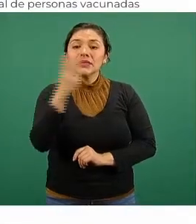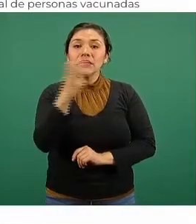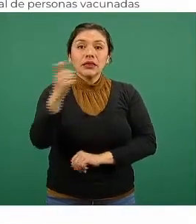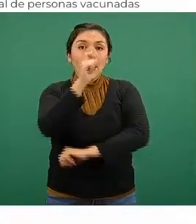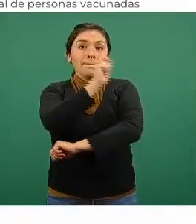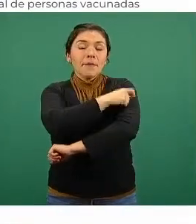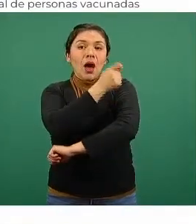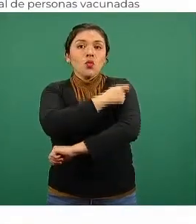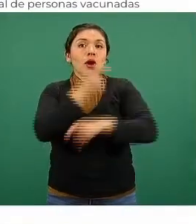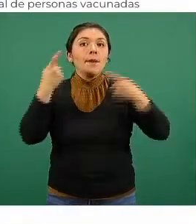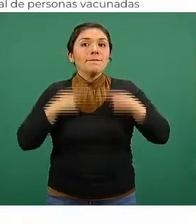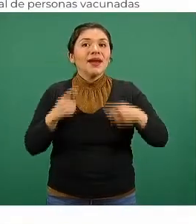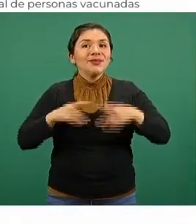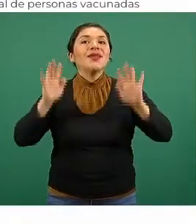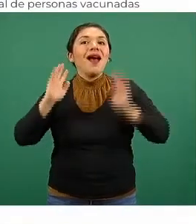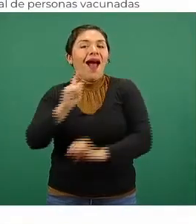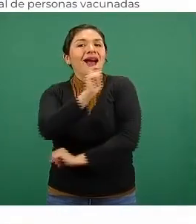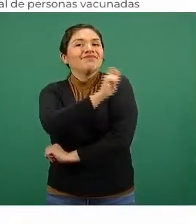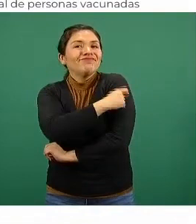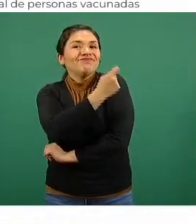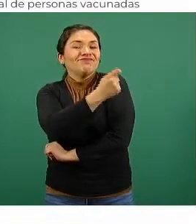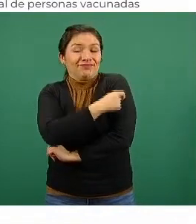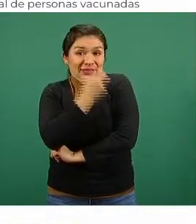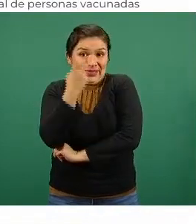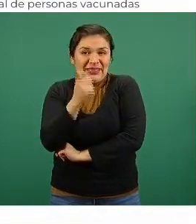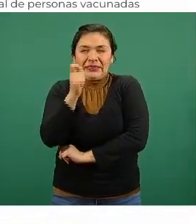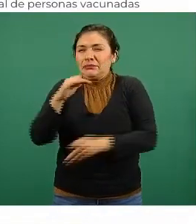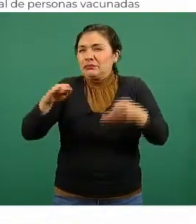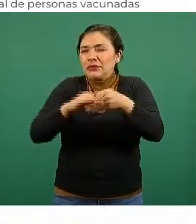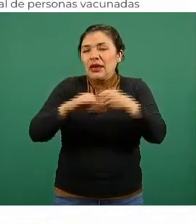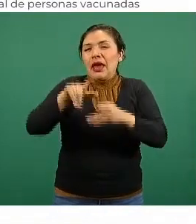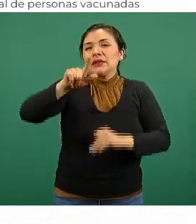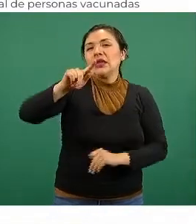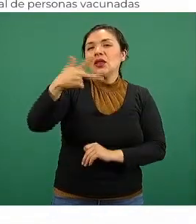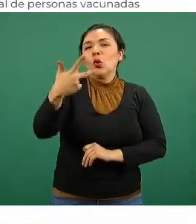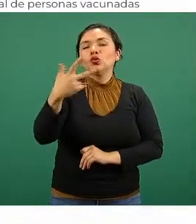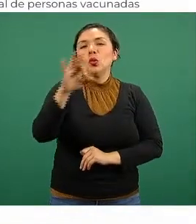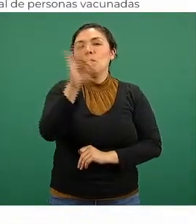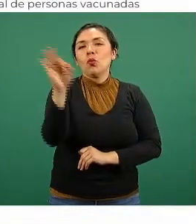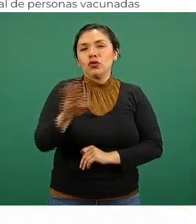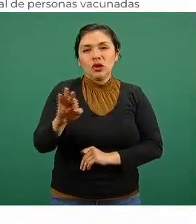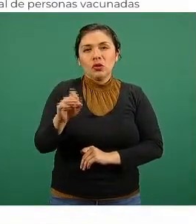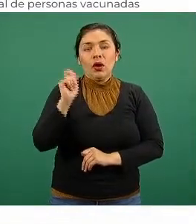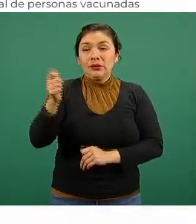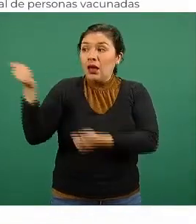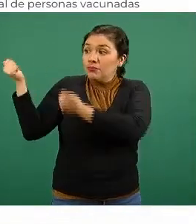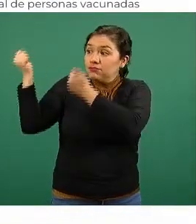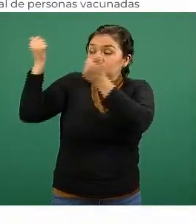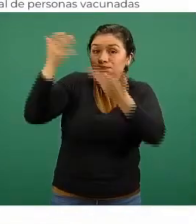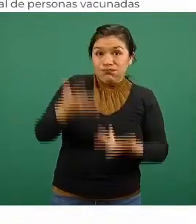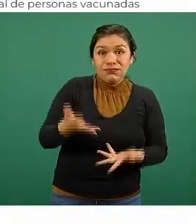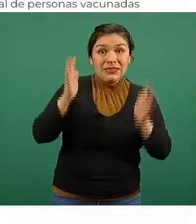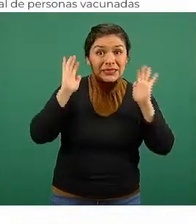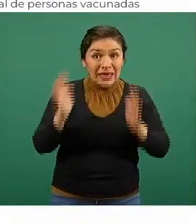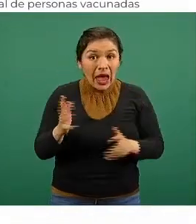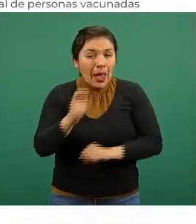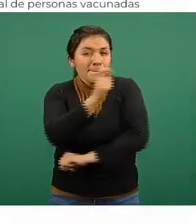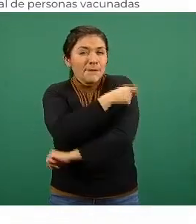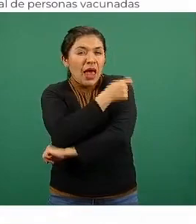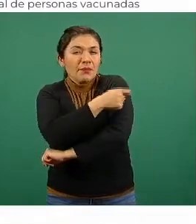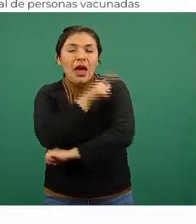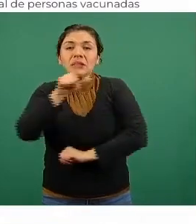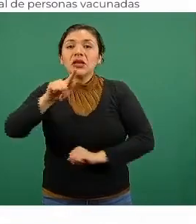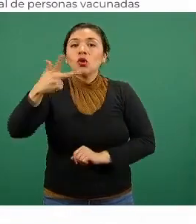81,300 personas vacunadas. Esto es prácticamente ya el 78% de todas las dosis recibidas, que precisamente las